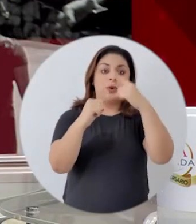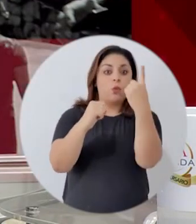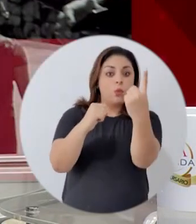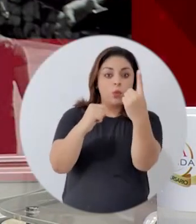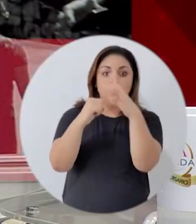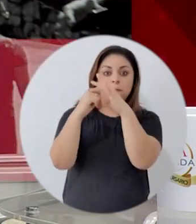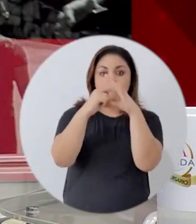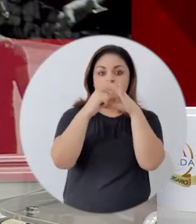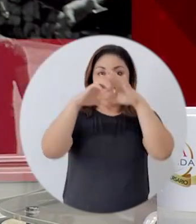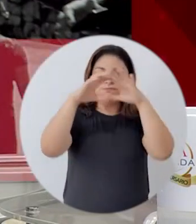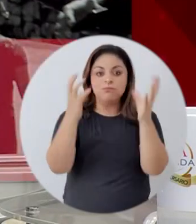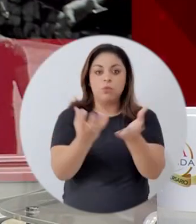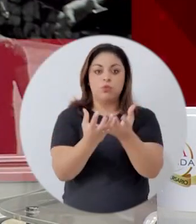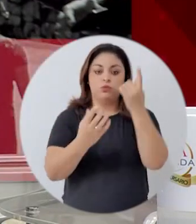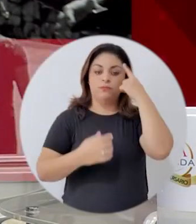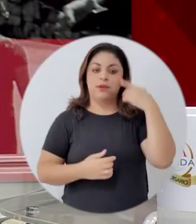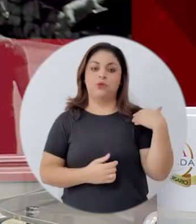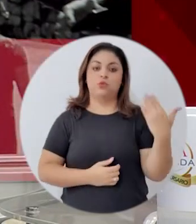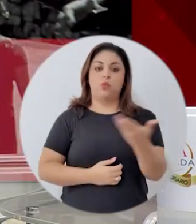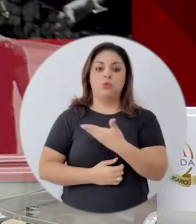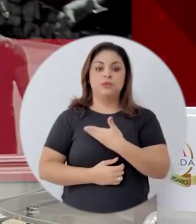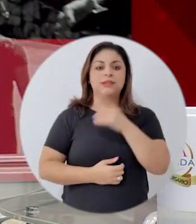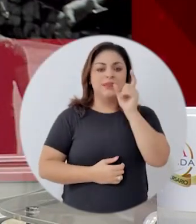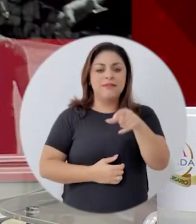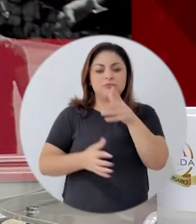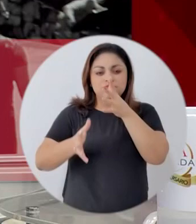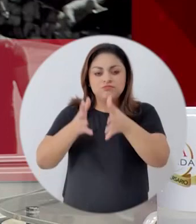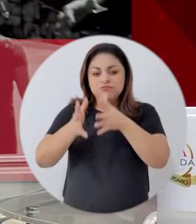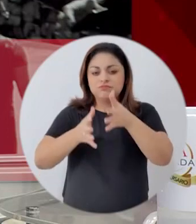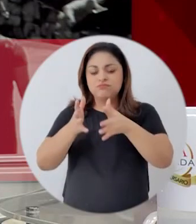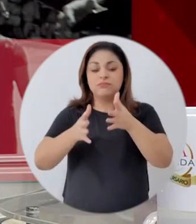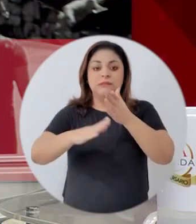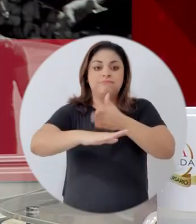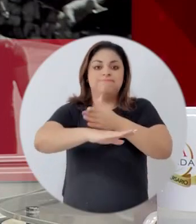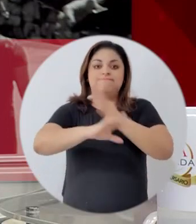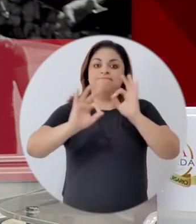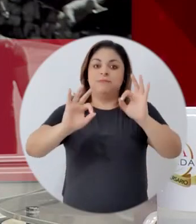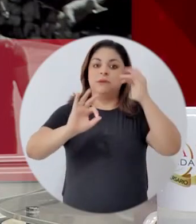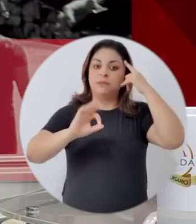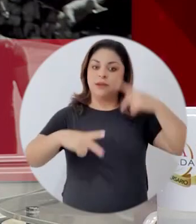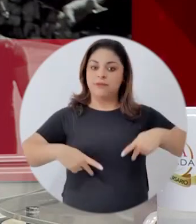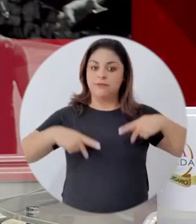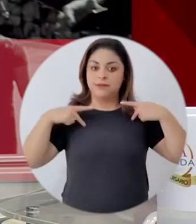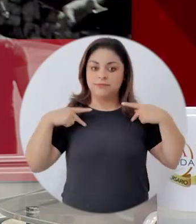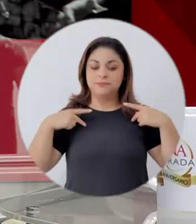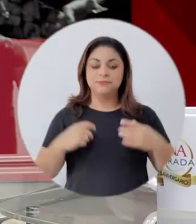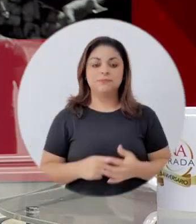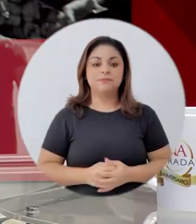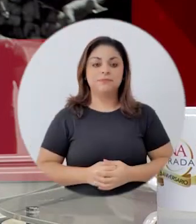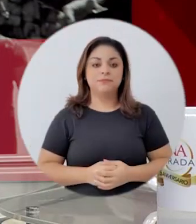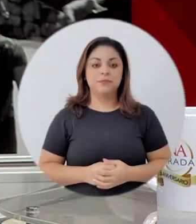uno solo, ¿verdad? Entonces tenemos que cuidarlo y procurar que esté en las mejores condiciones para la vida.